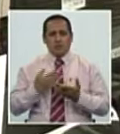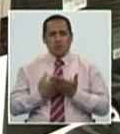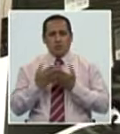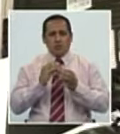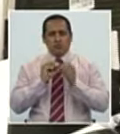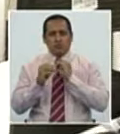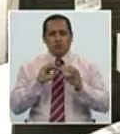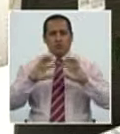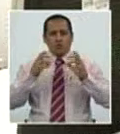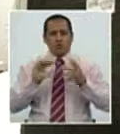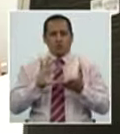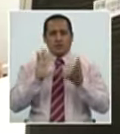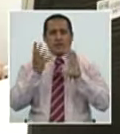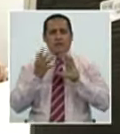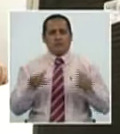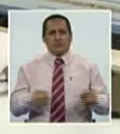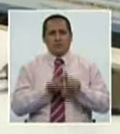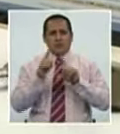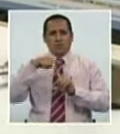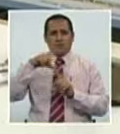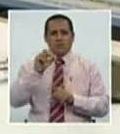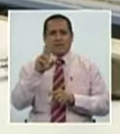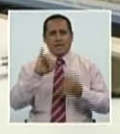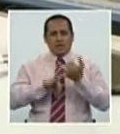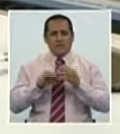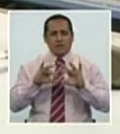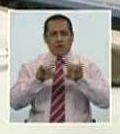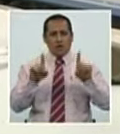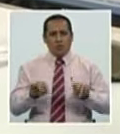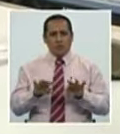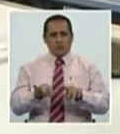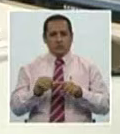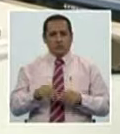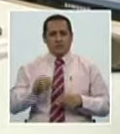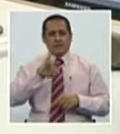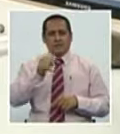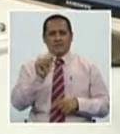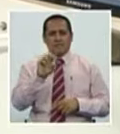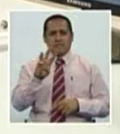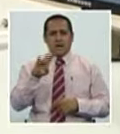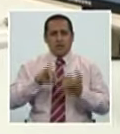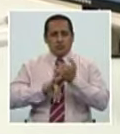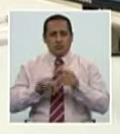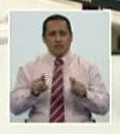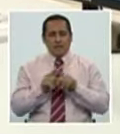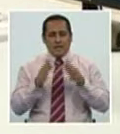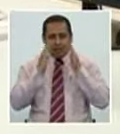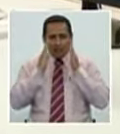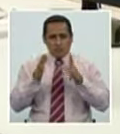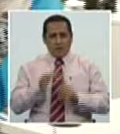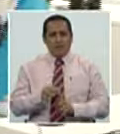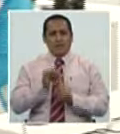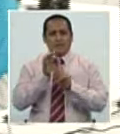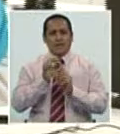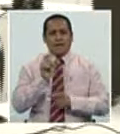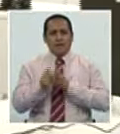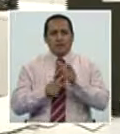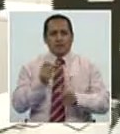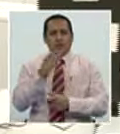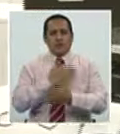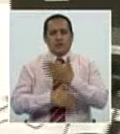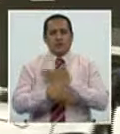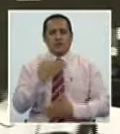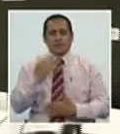Además, se han implementado cursos innovadores, como el taller de computación ofimática JOES, el cual está dirigido